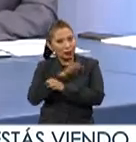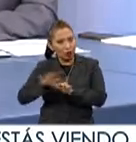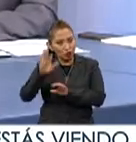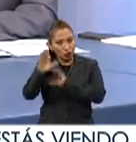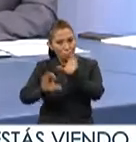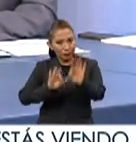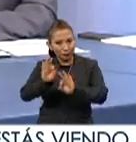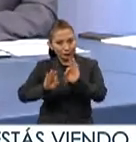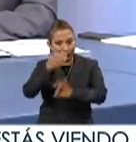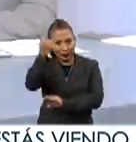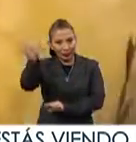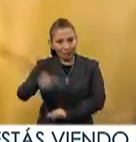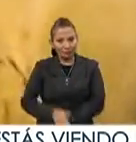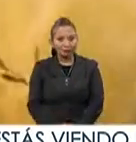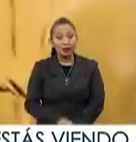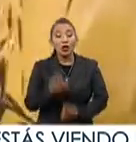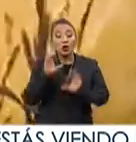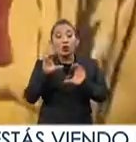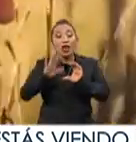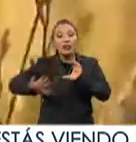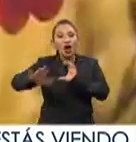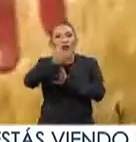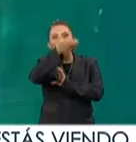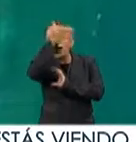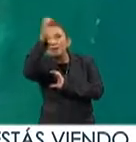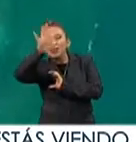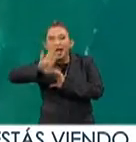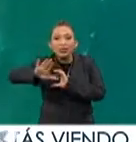ambiental. El cuidado del medio